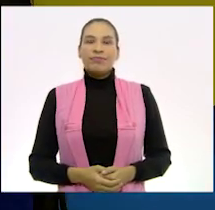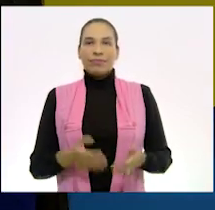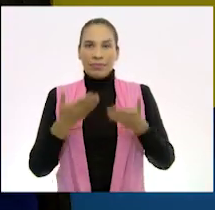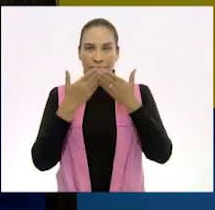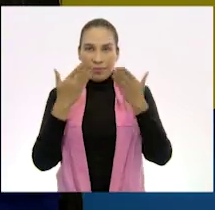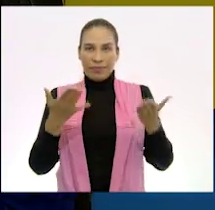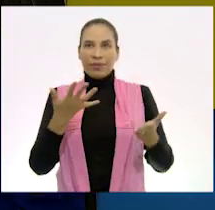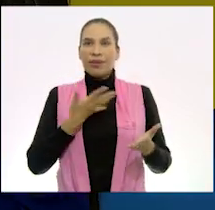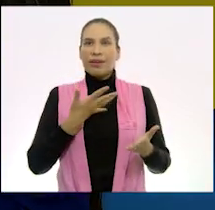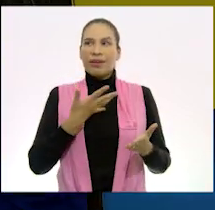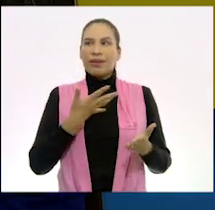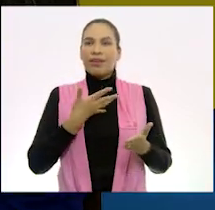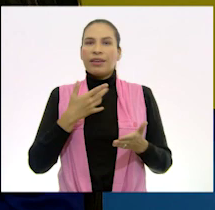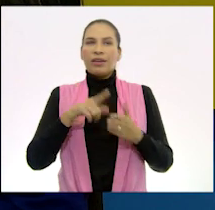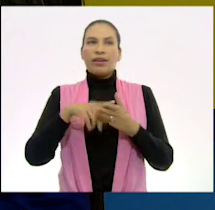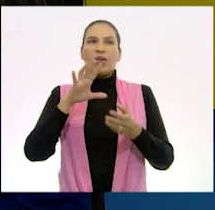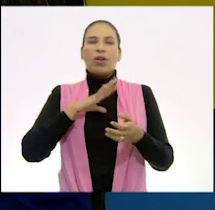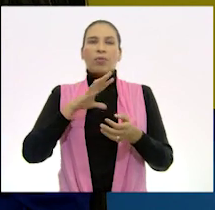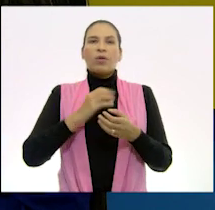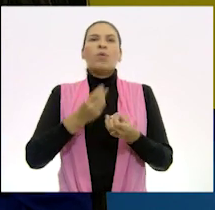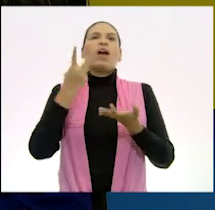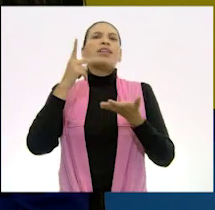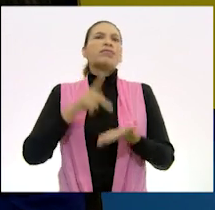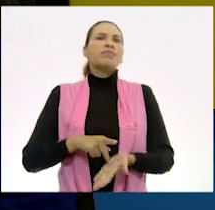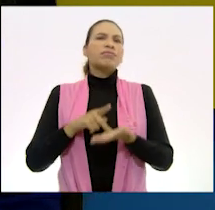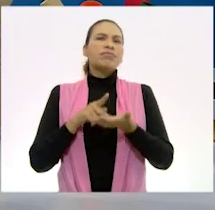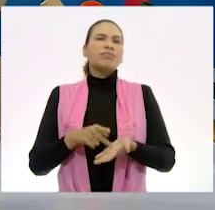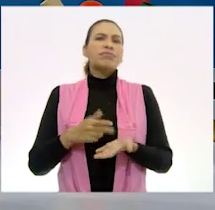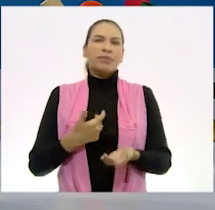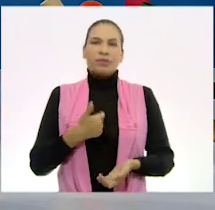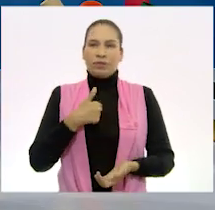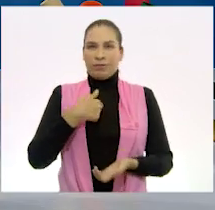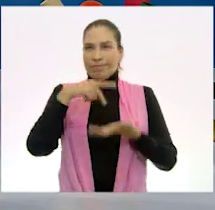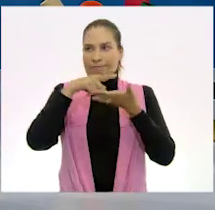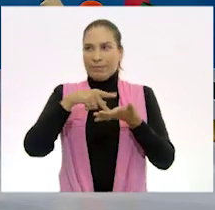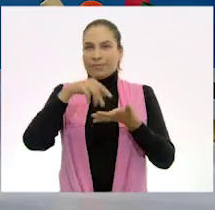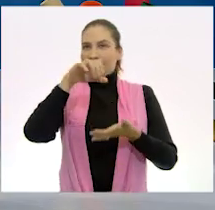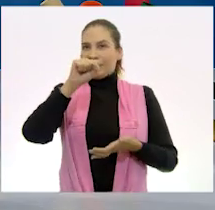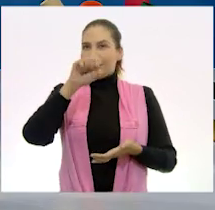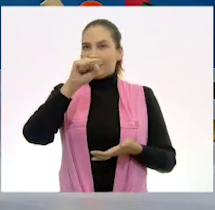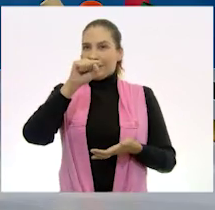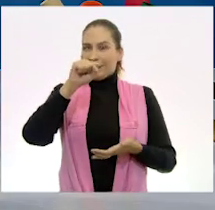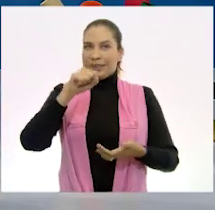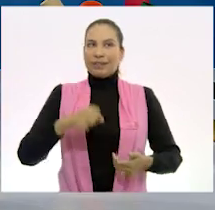Ahora tenemos los kilos. Yo peso 60 kilos.